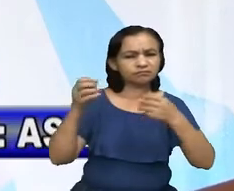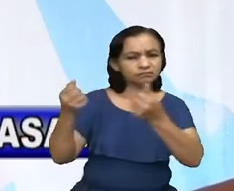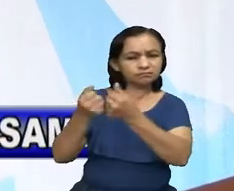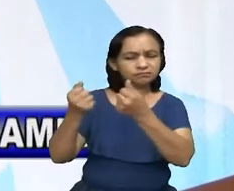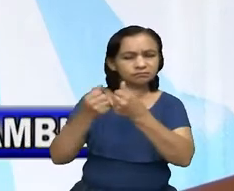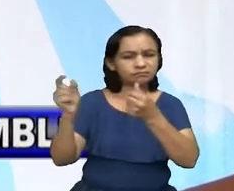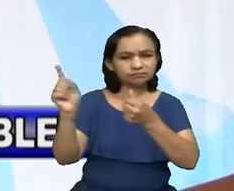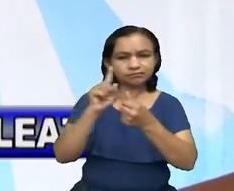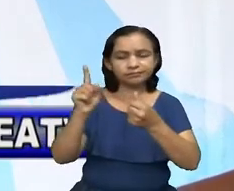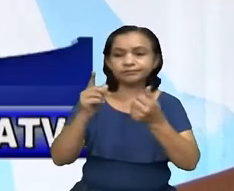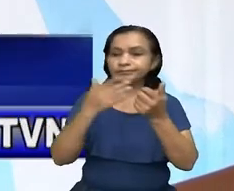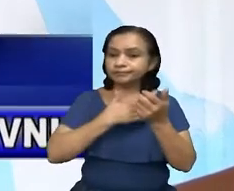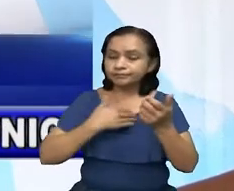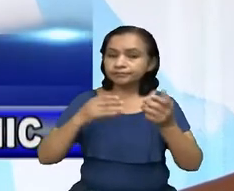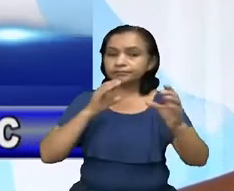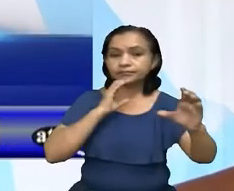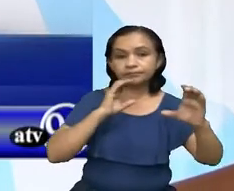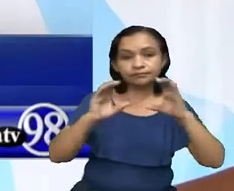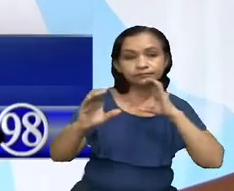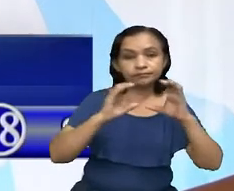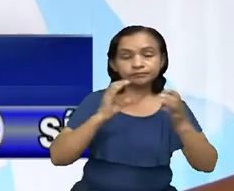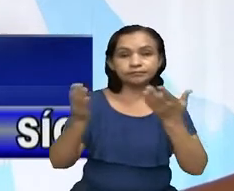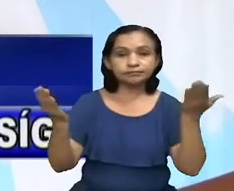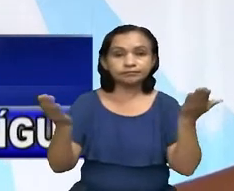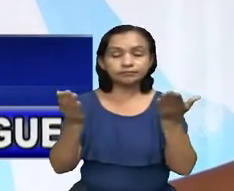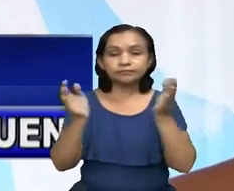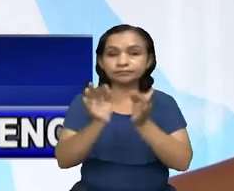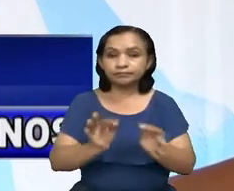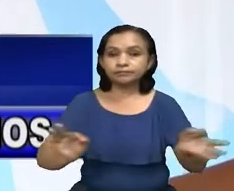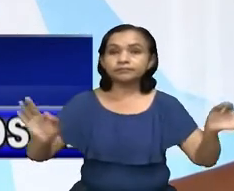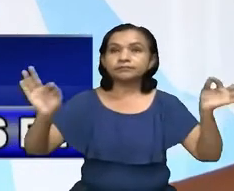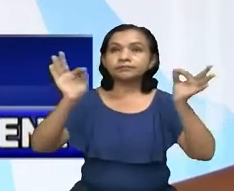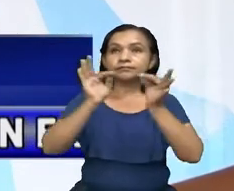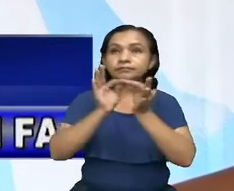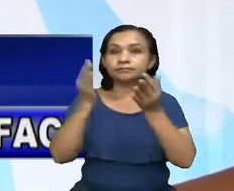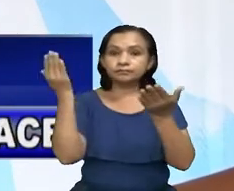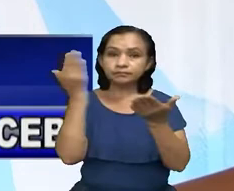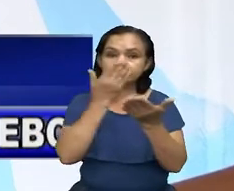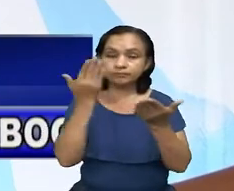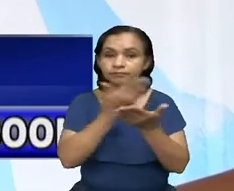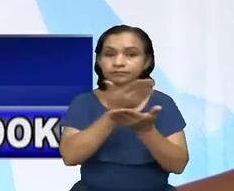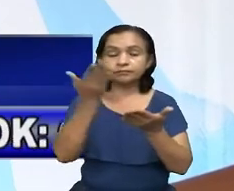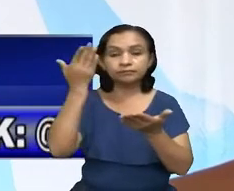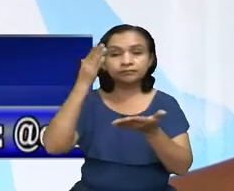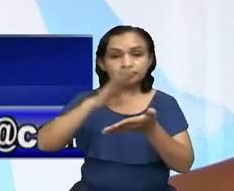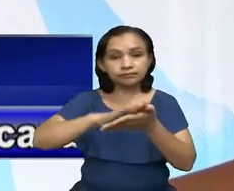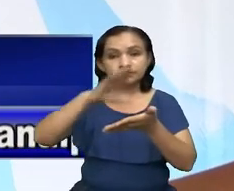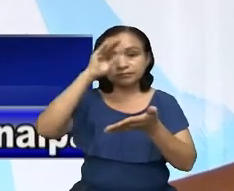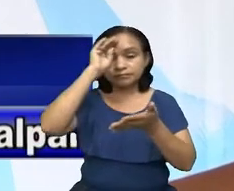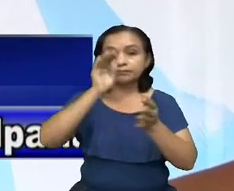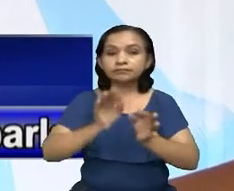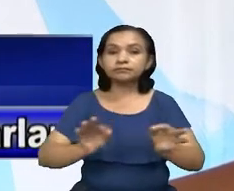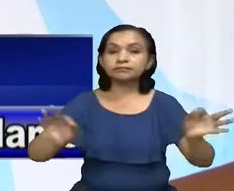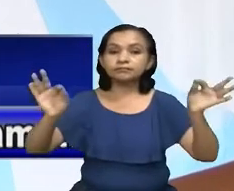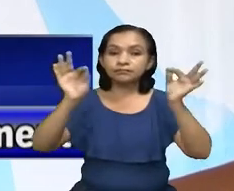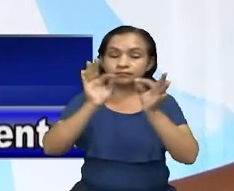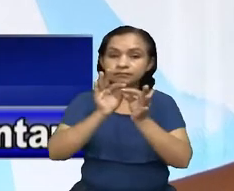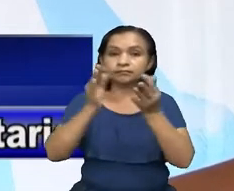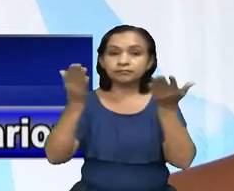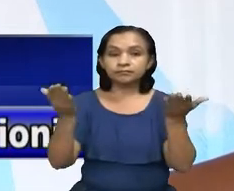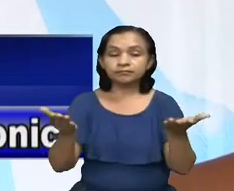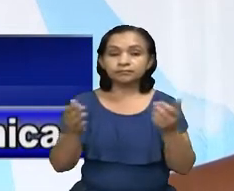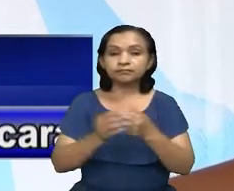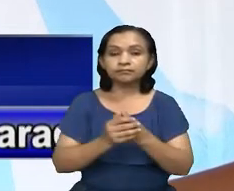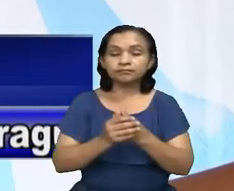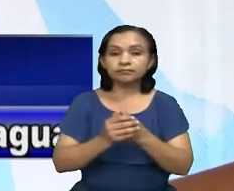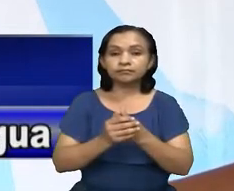de llegar a un diálogo. Entonces, es importante que nosotros como estudiantes sepamos la importancia de esta, ya